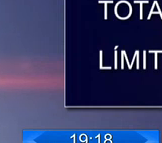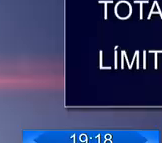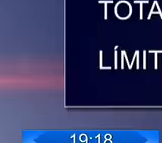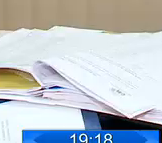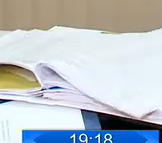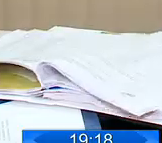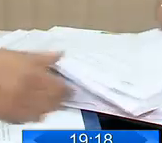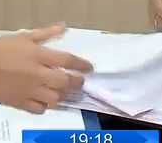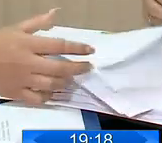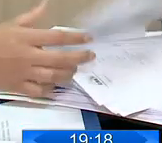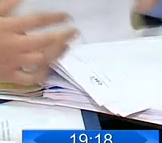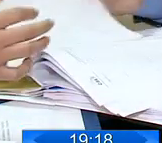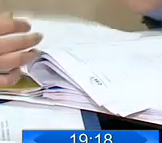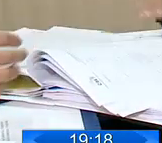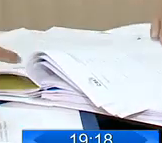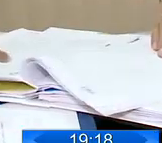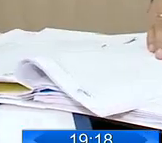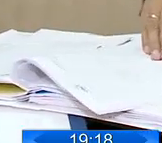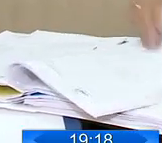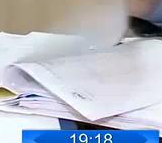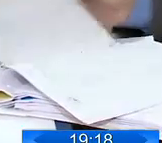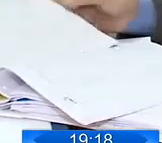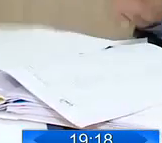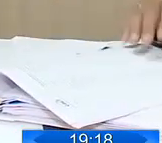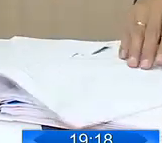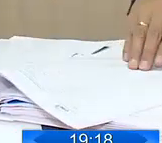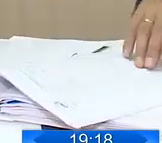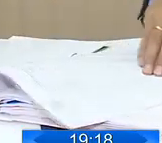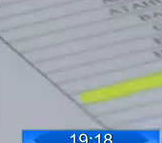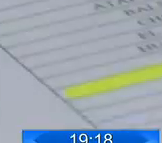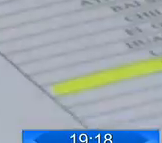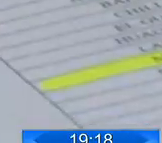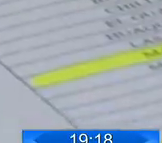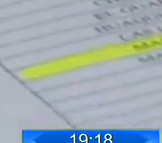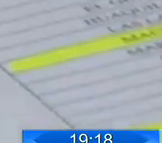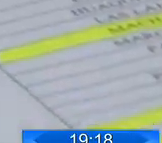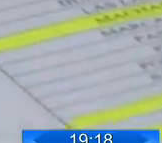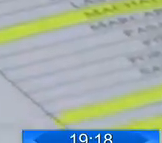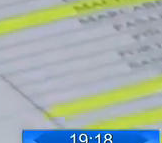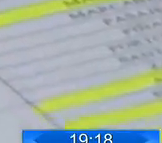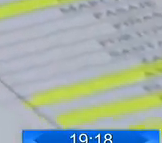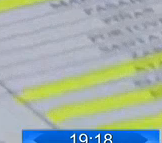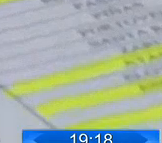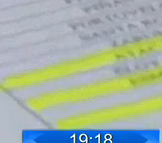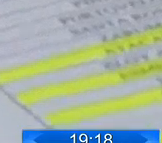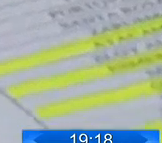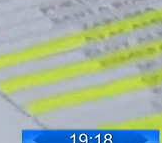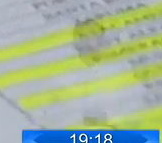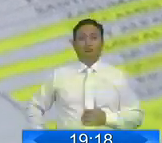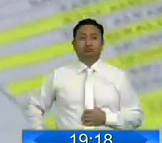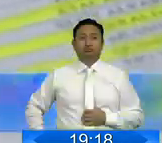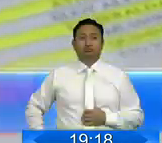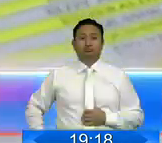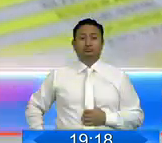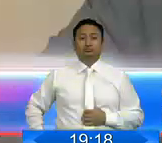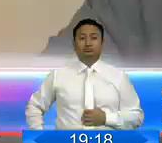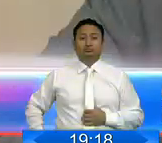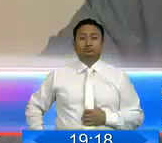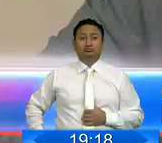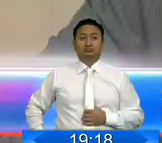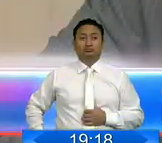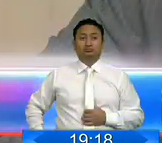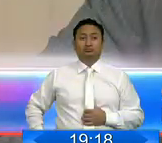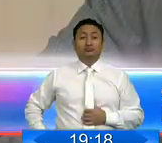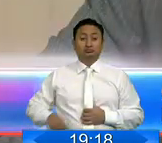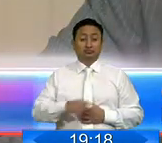1.912.734,08. Gasto electoral que el consejero José Cabrera reconoce que en algunos casos puede exceder, sin que ellos se den cuenta. ¿Es